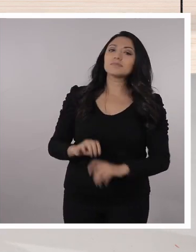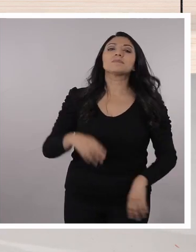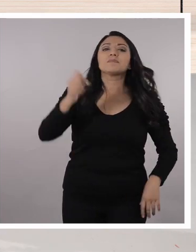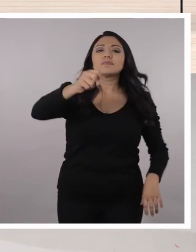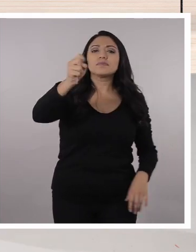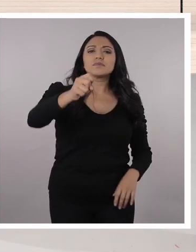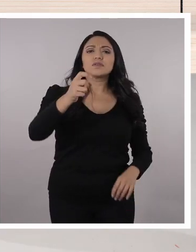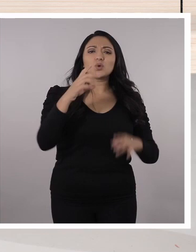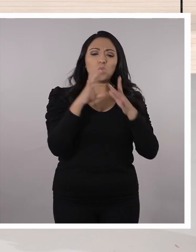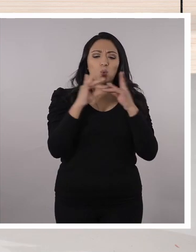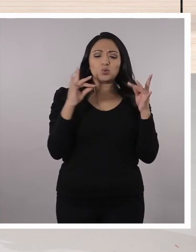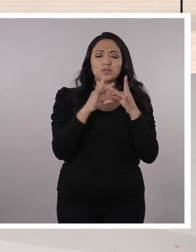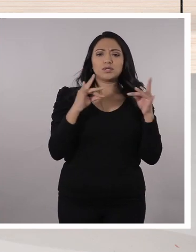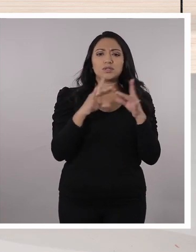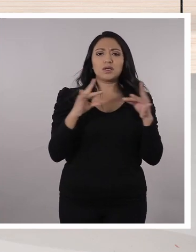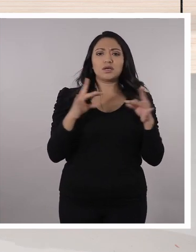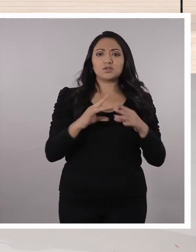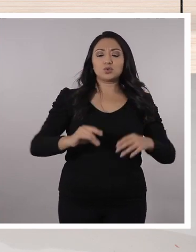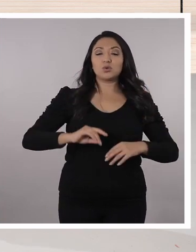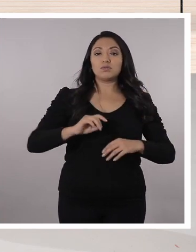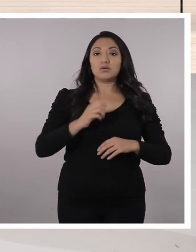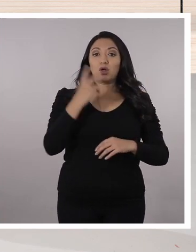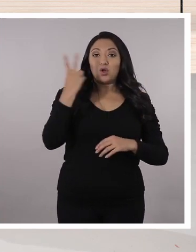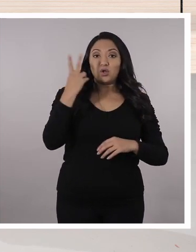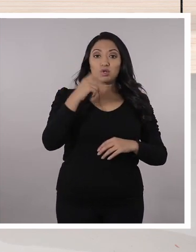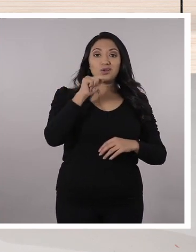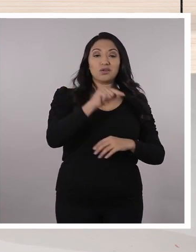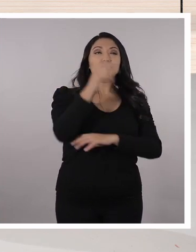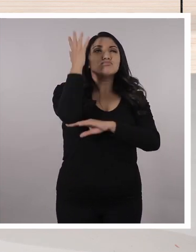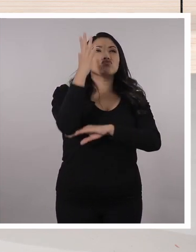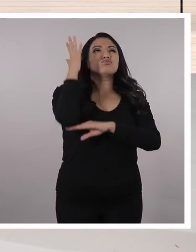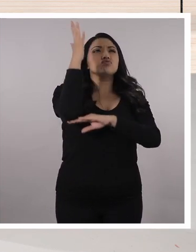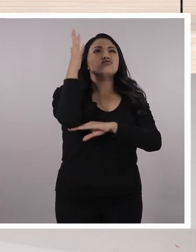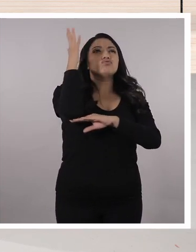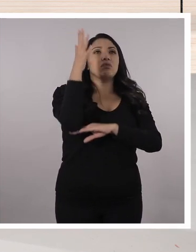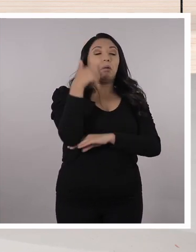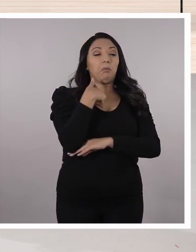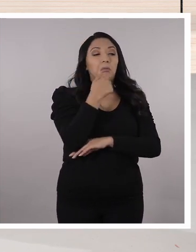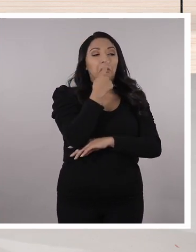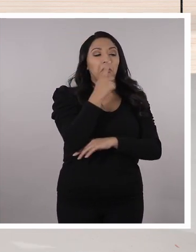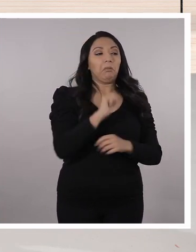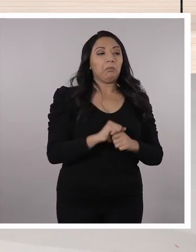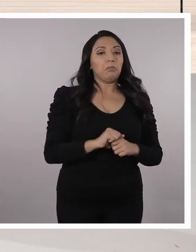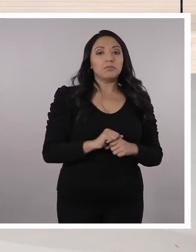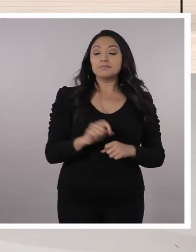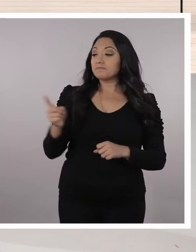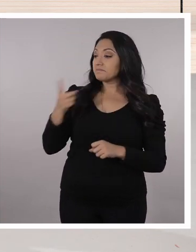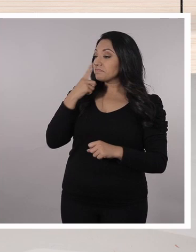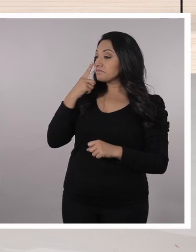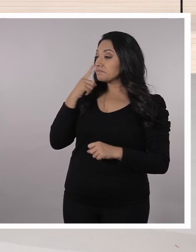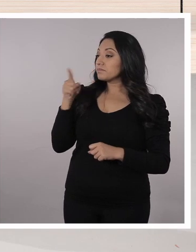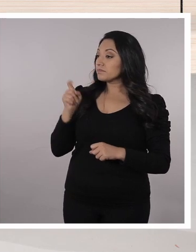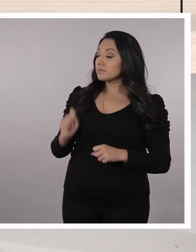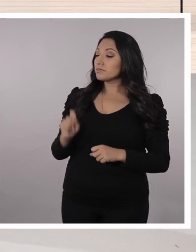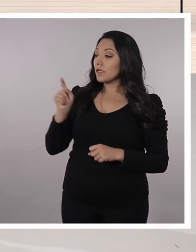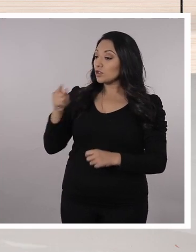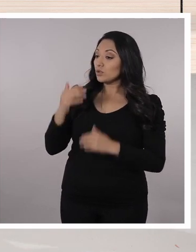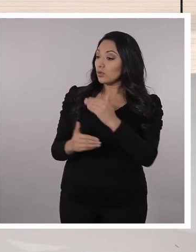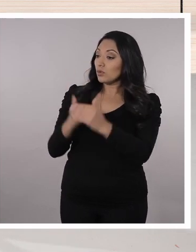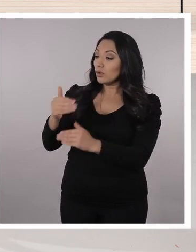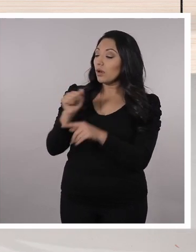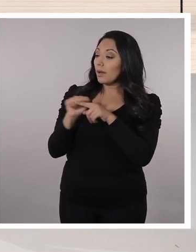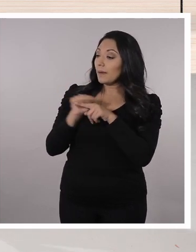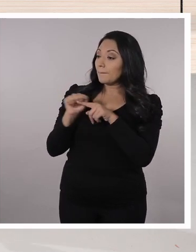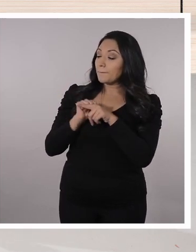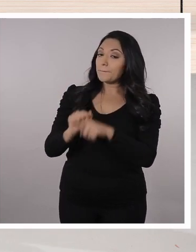Sí, era justamente un discurso que hizo Albus Dumbledore, que a mí me gustó muchísimo. Qué interesante, Nelly. Sabes que me gusta mucho que estés haciendo